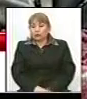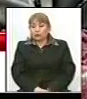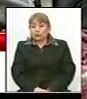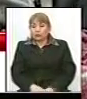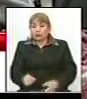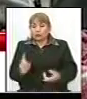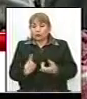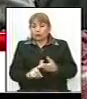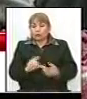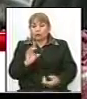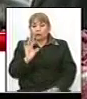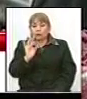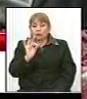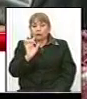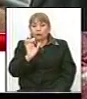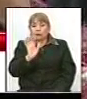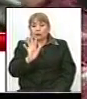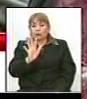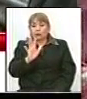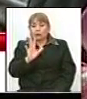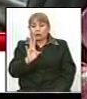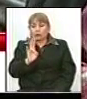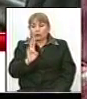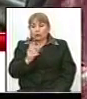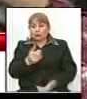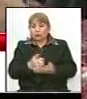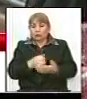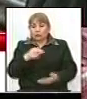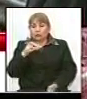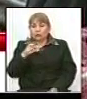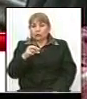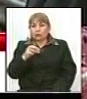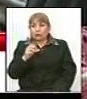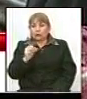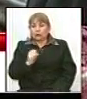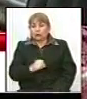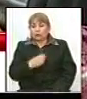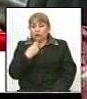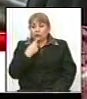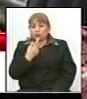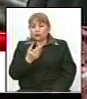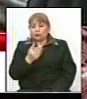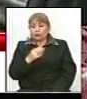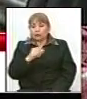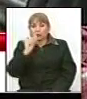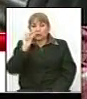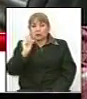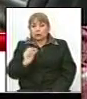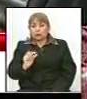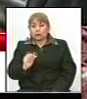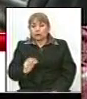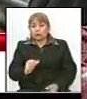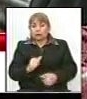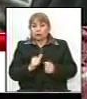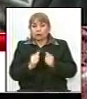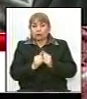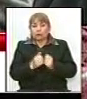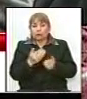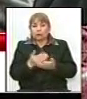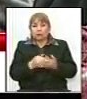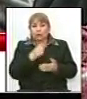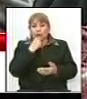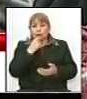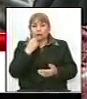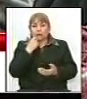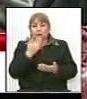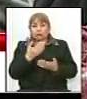hasta 857 en el Sistema Nacional de Pensiones, que es un monto bastante bajo, y en el sistema privado un